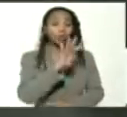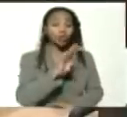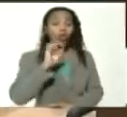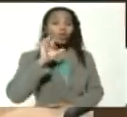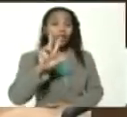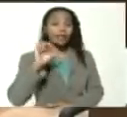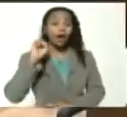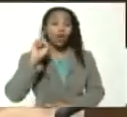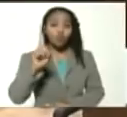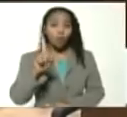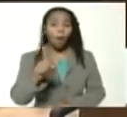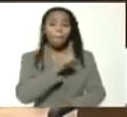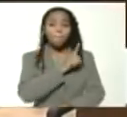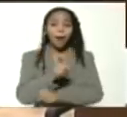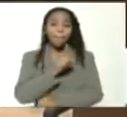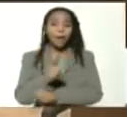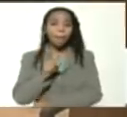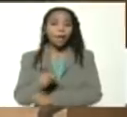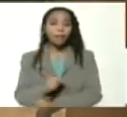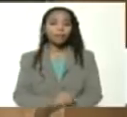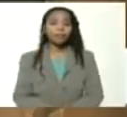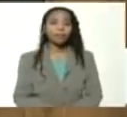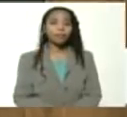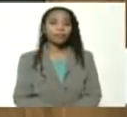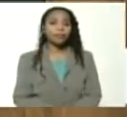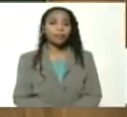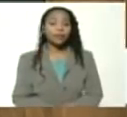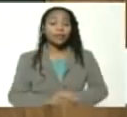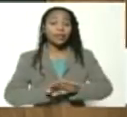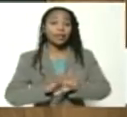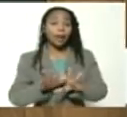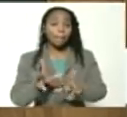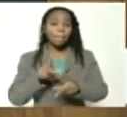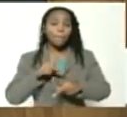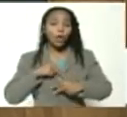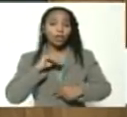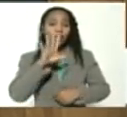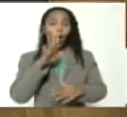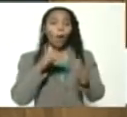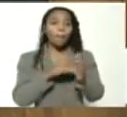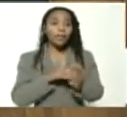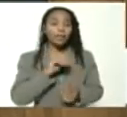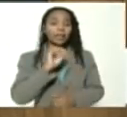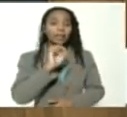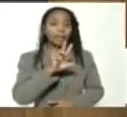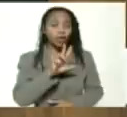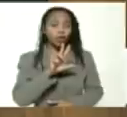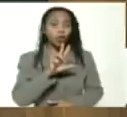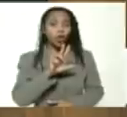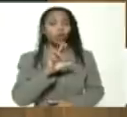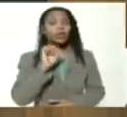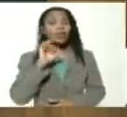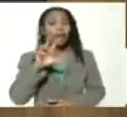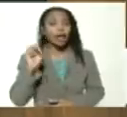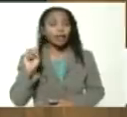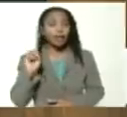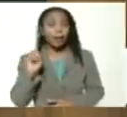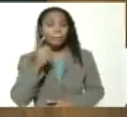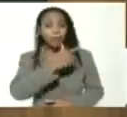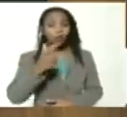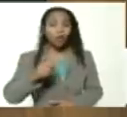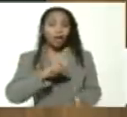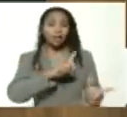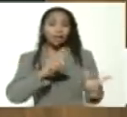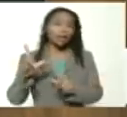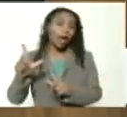15.431 acusaciones y ya se han obtenido 5.930 personas ya en